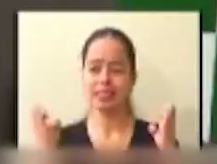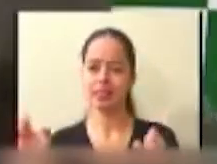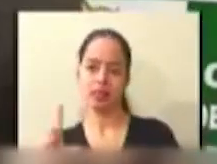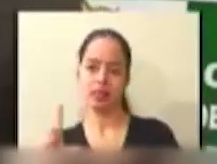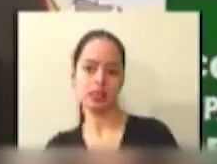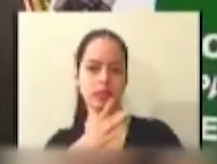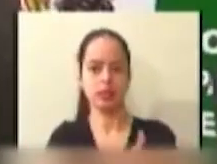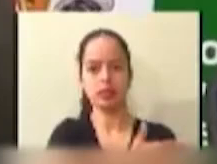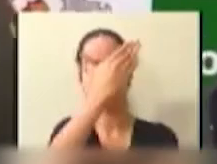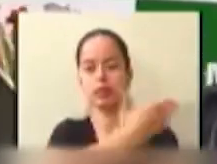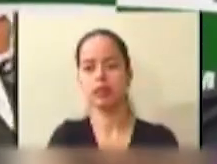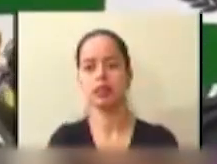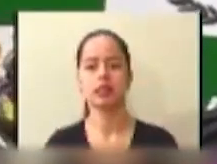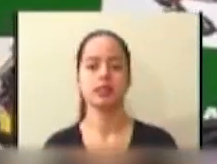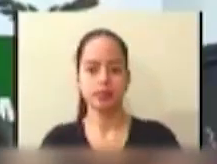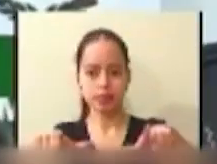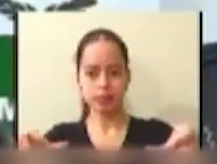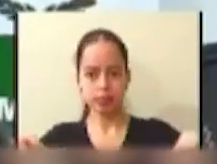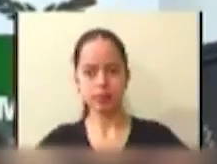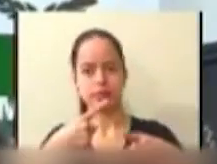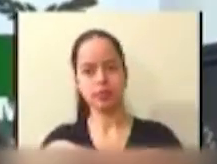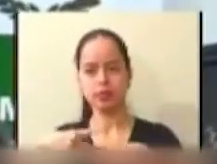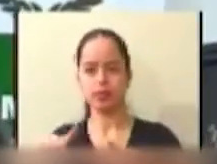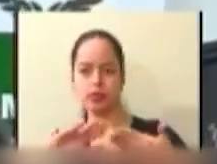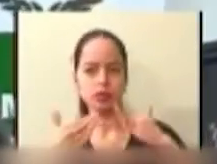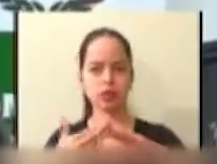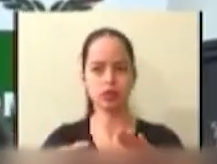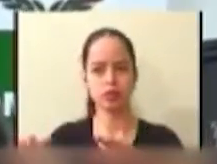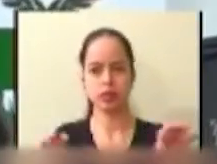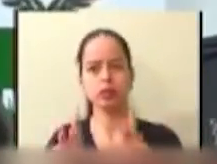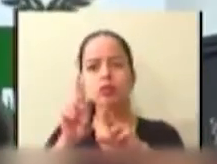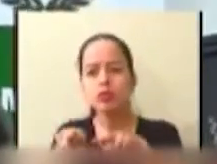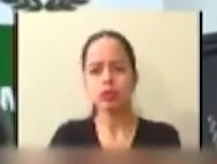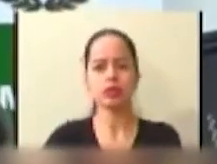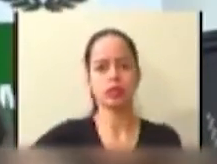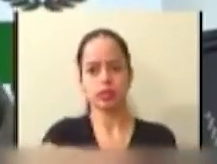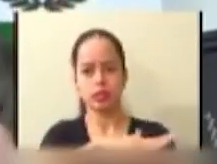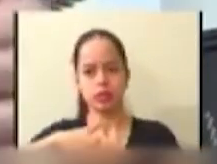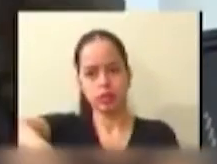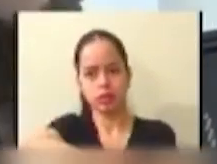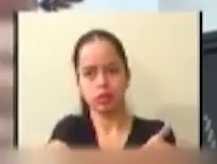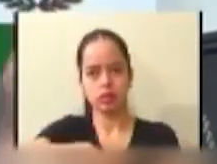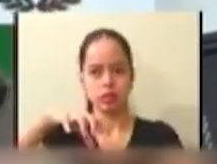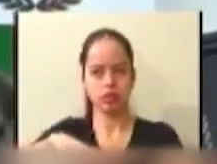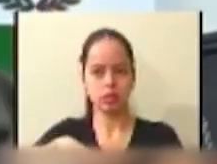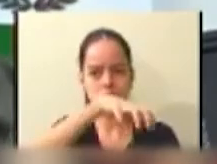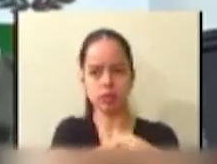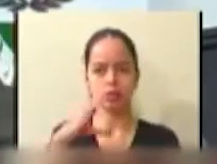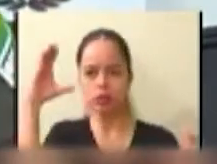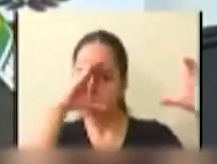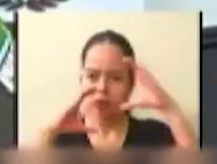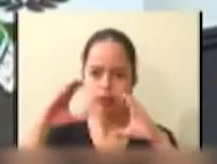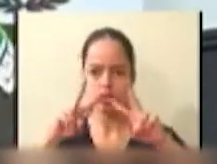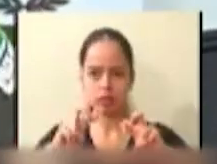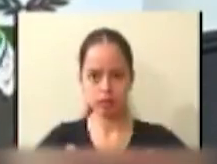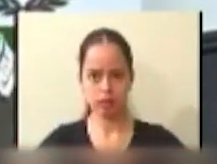como Mapajo, Puerto Evo, Capixaba, al lado de Brasil, Chapurí, al lado de Perú,